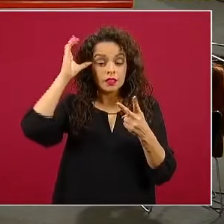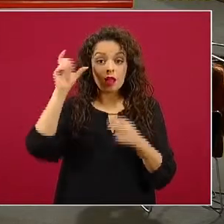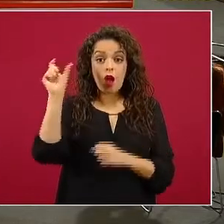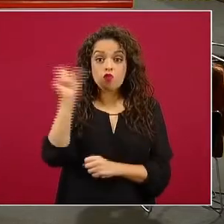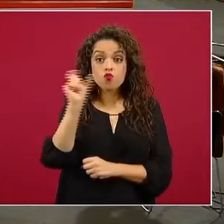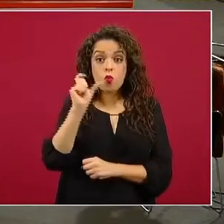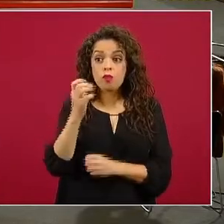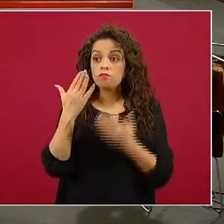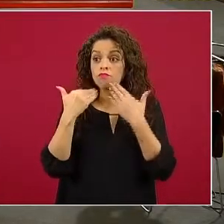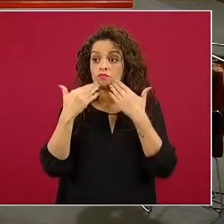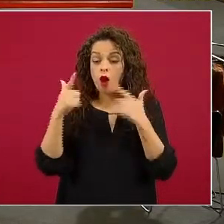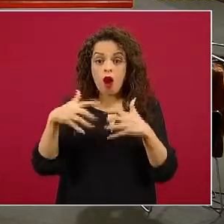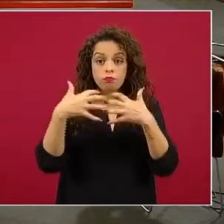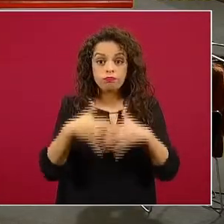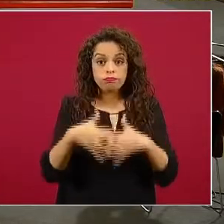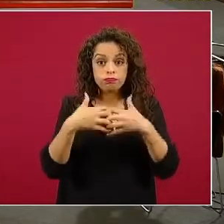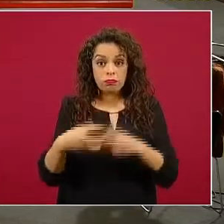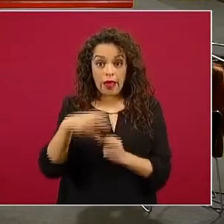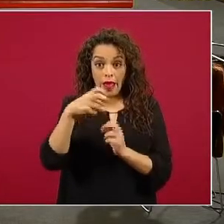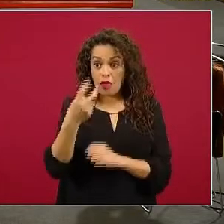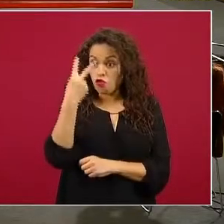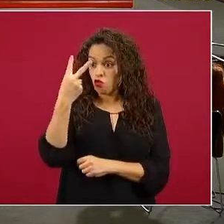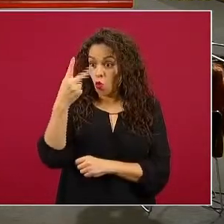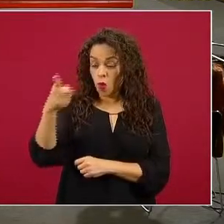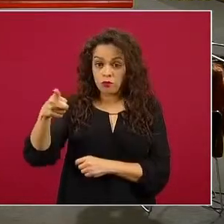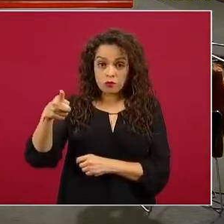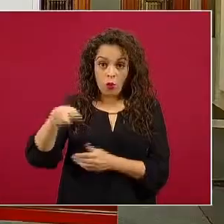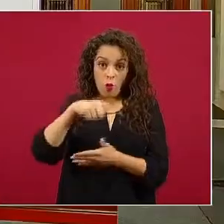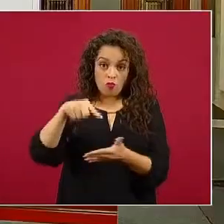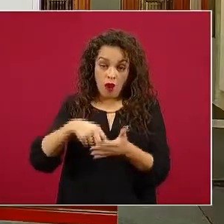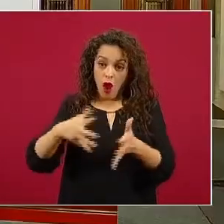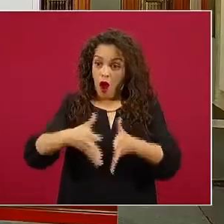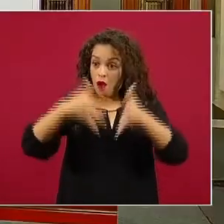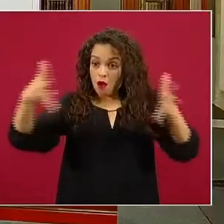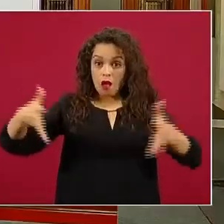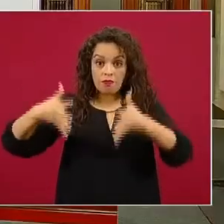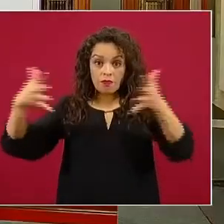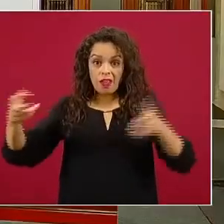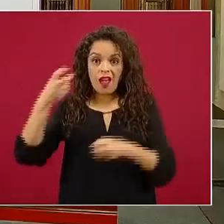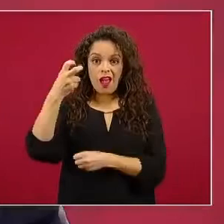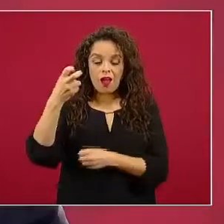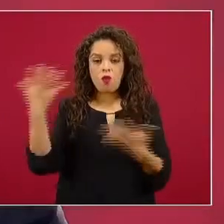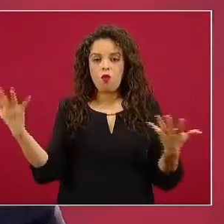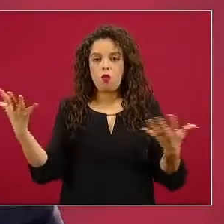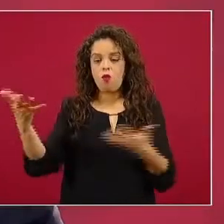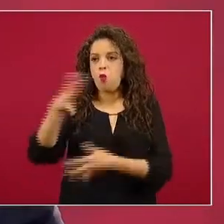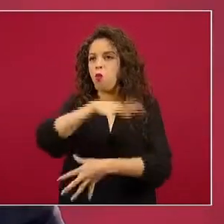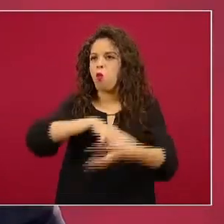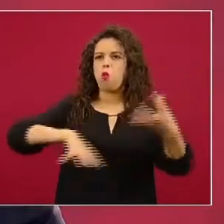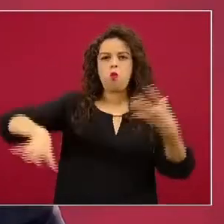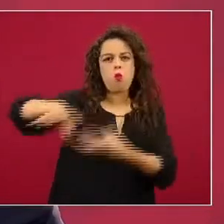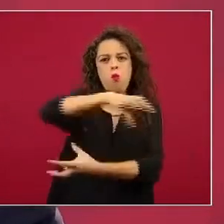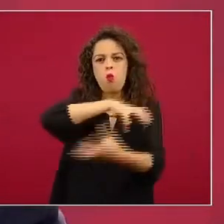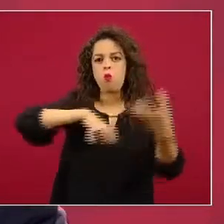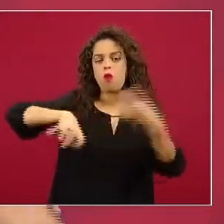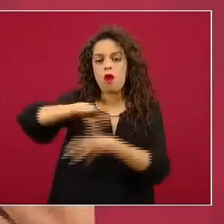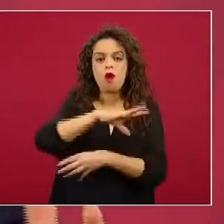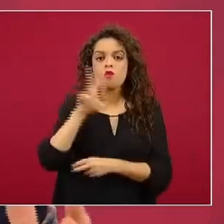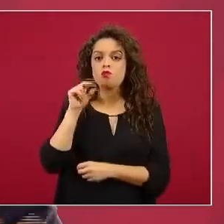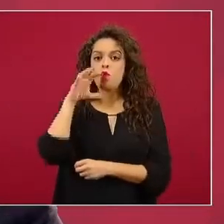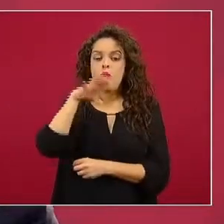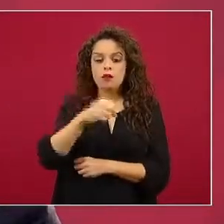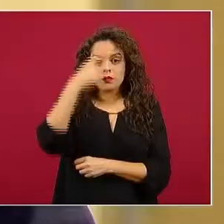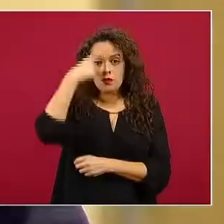capacidad productiva de estos dos grandes centros globales, se trastorna toda la capacidad de tener medicamentos. Es decir, hay